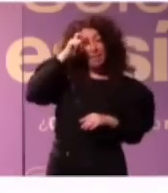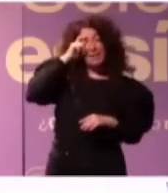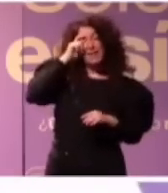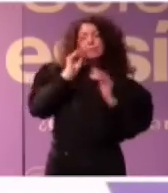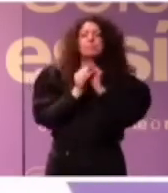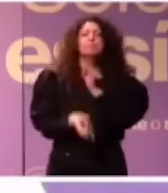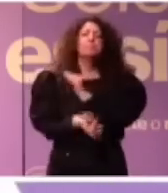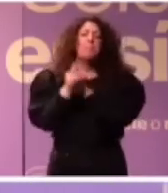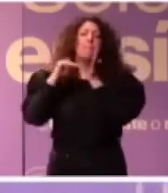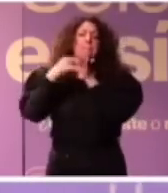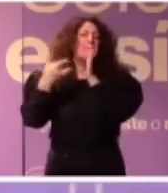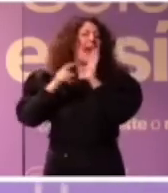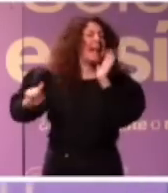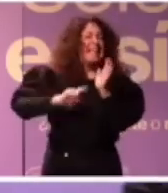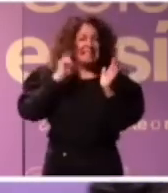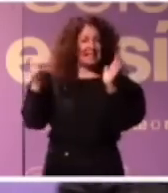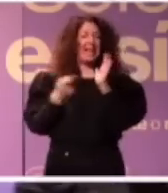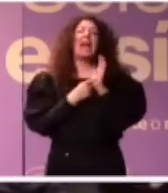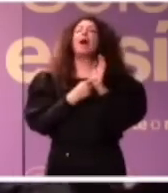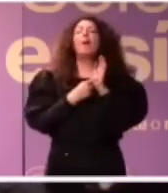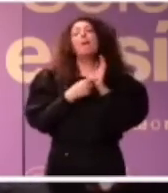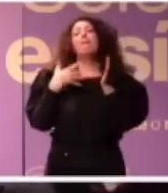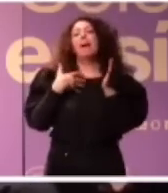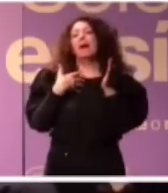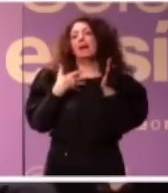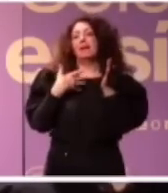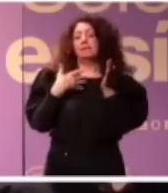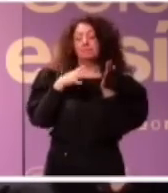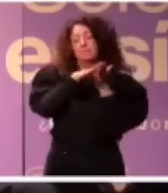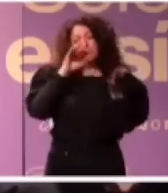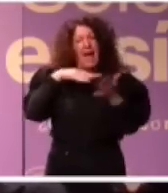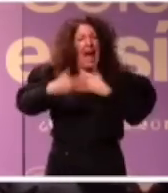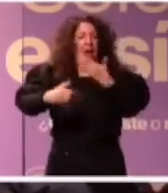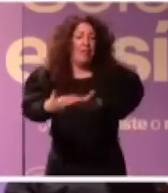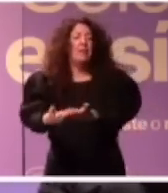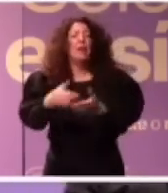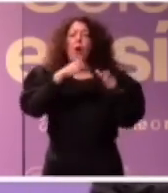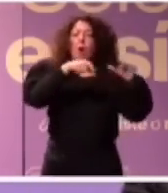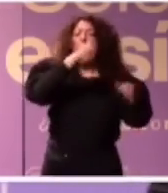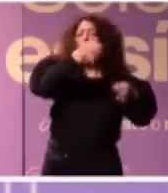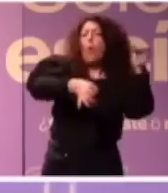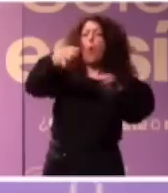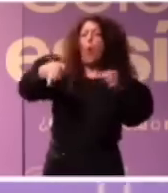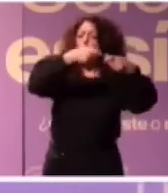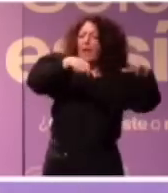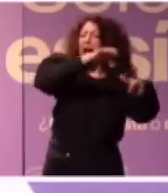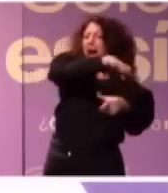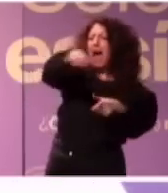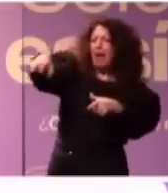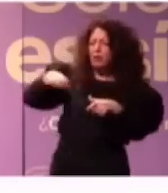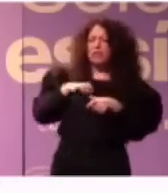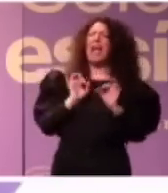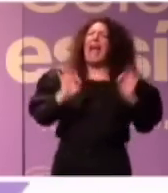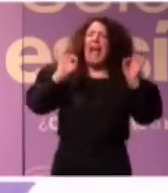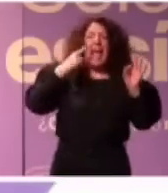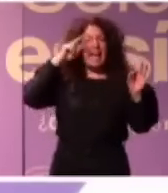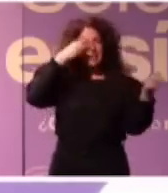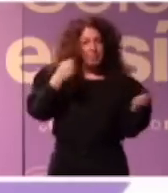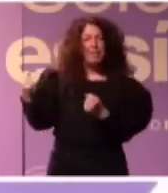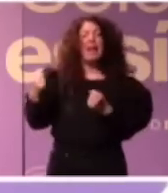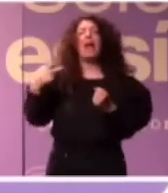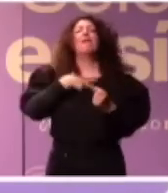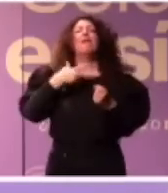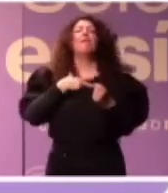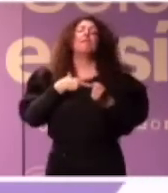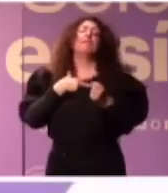integral para acelerar la implementación de la norma, para que hubiese juzgados especializados, para que hubiese fiscalía